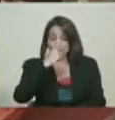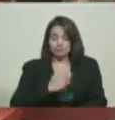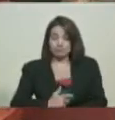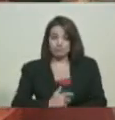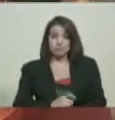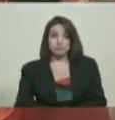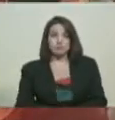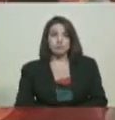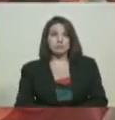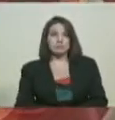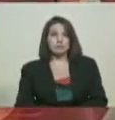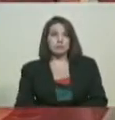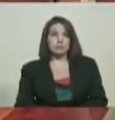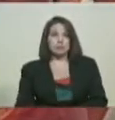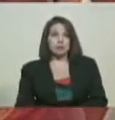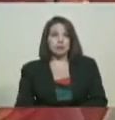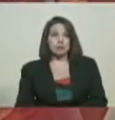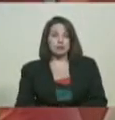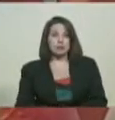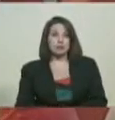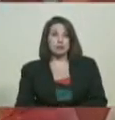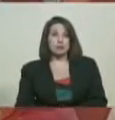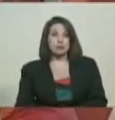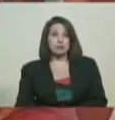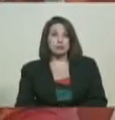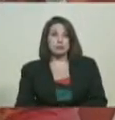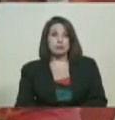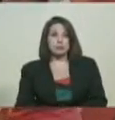valga la expresión quizá